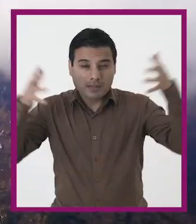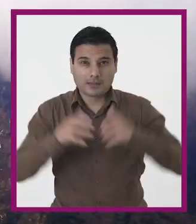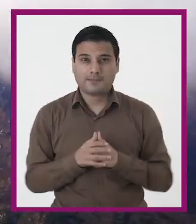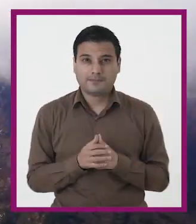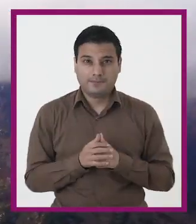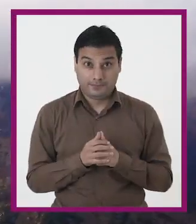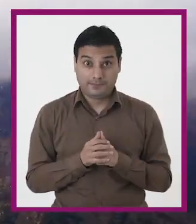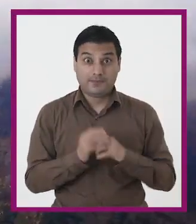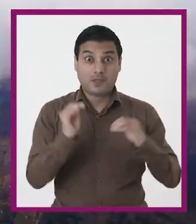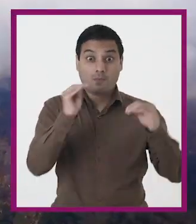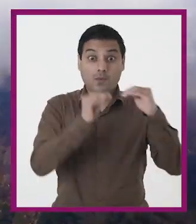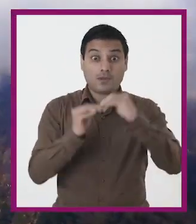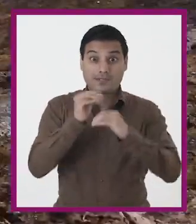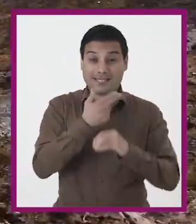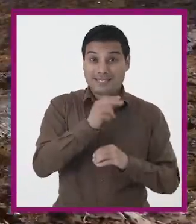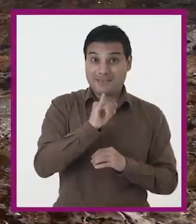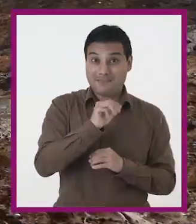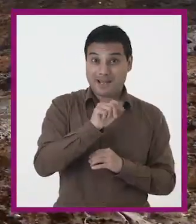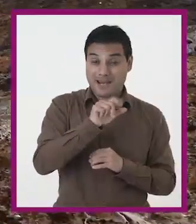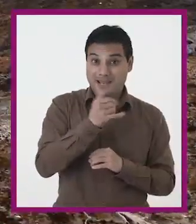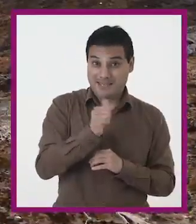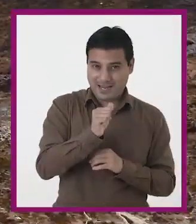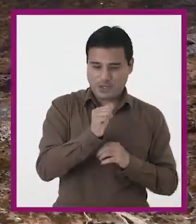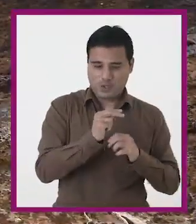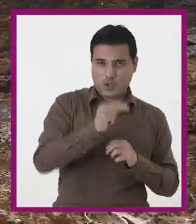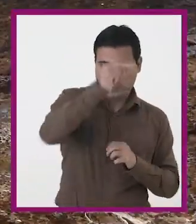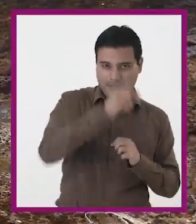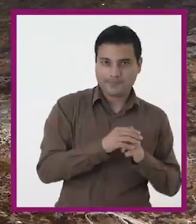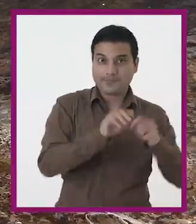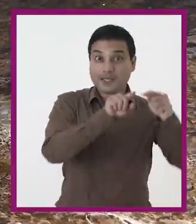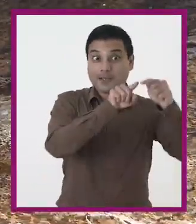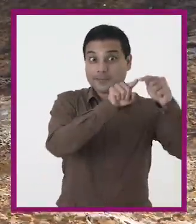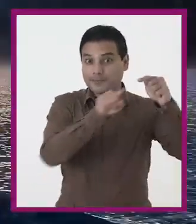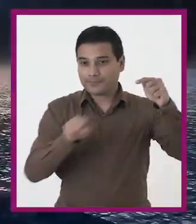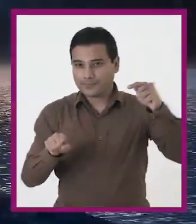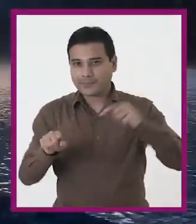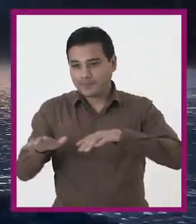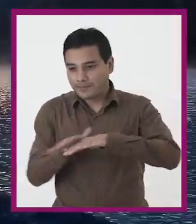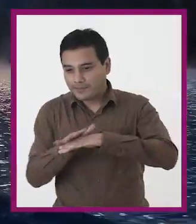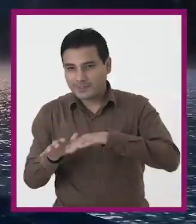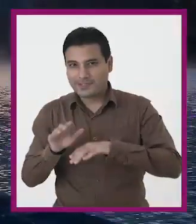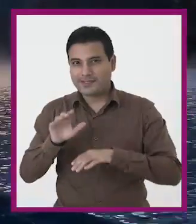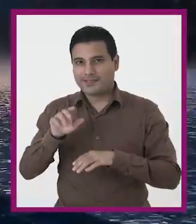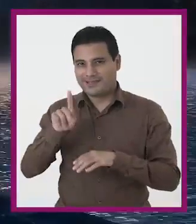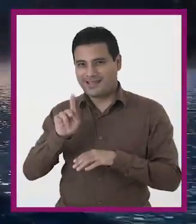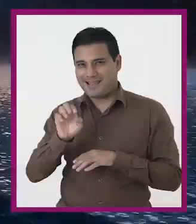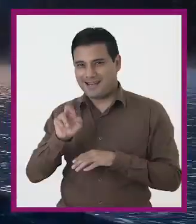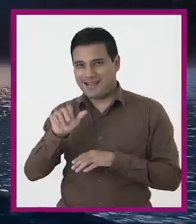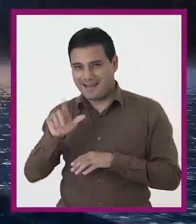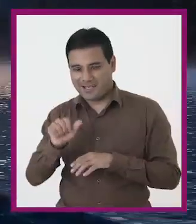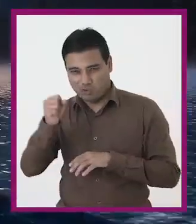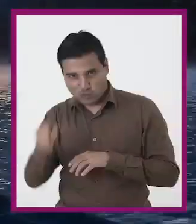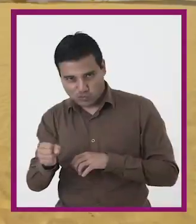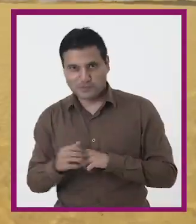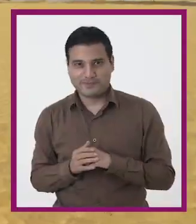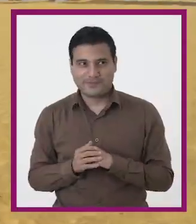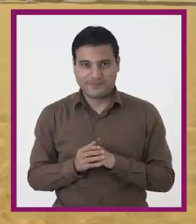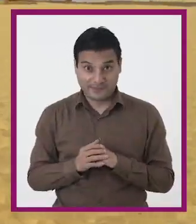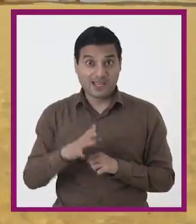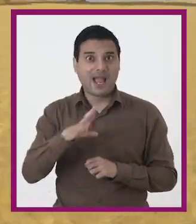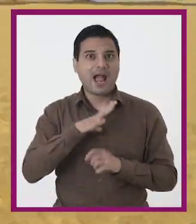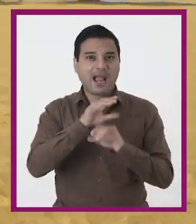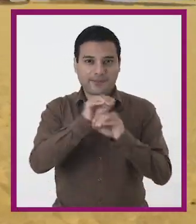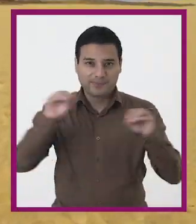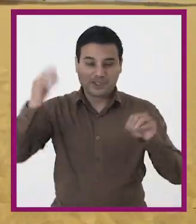extiende desde la imponente cordillera del Himalaya, al norte, hasta las suaves playas de Kerala, al sur, desde